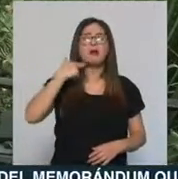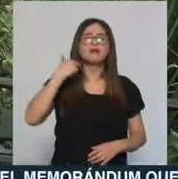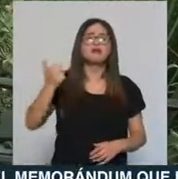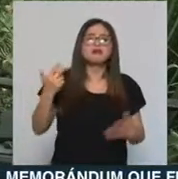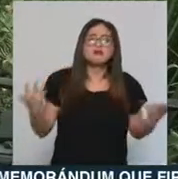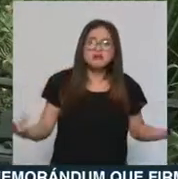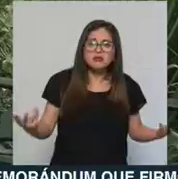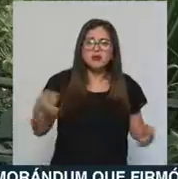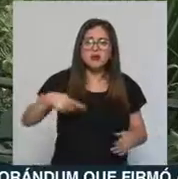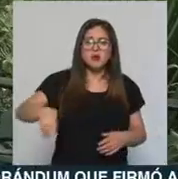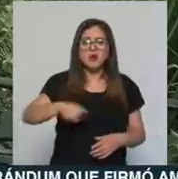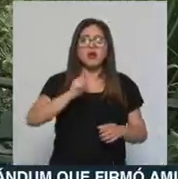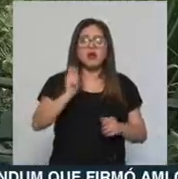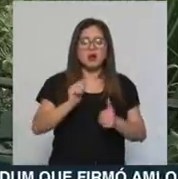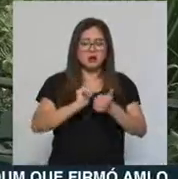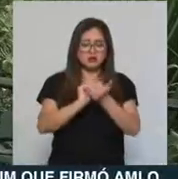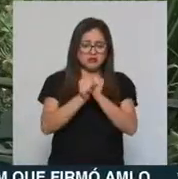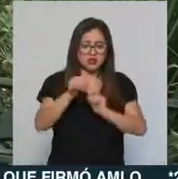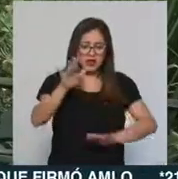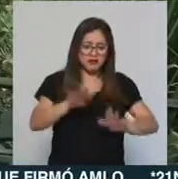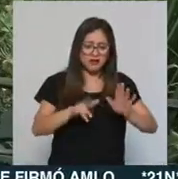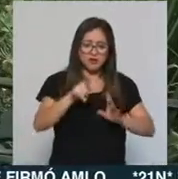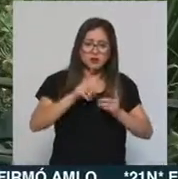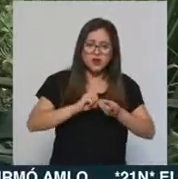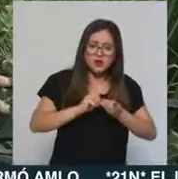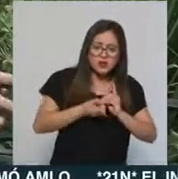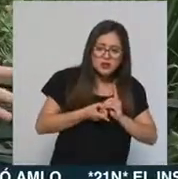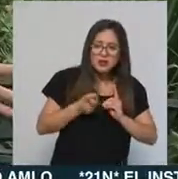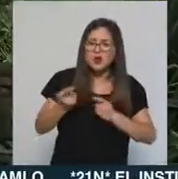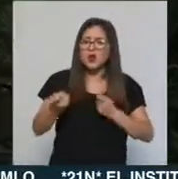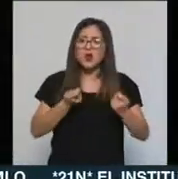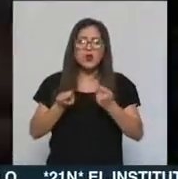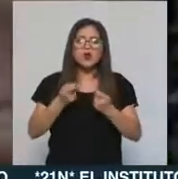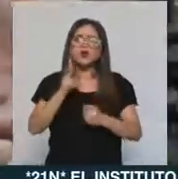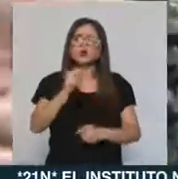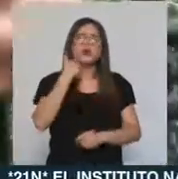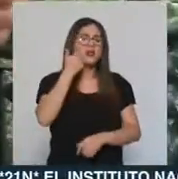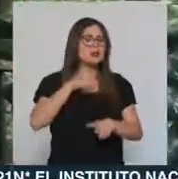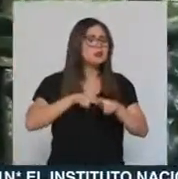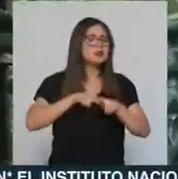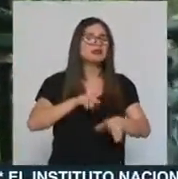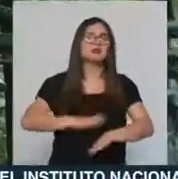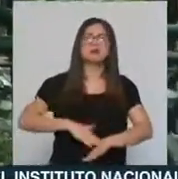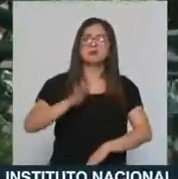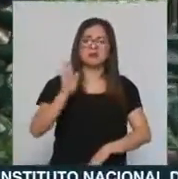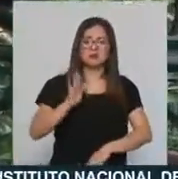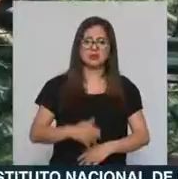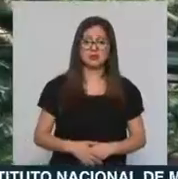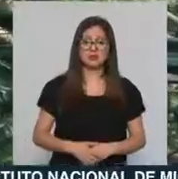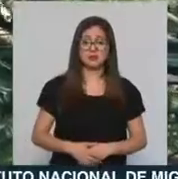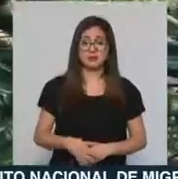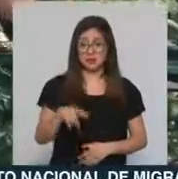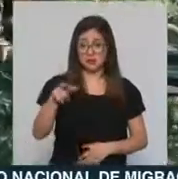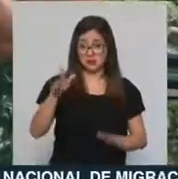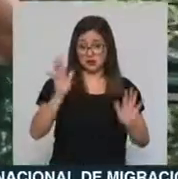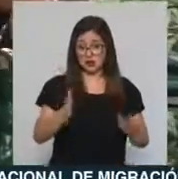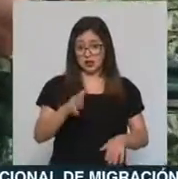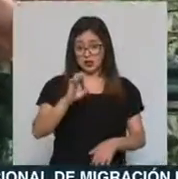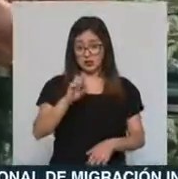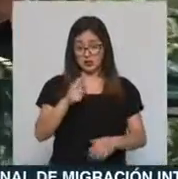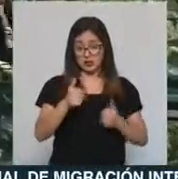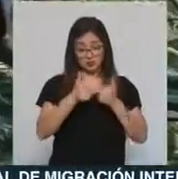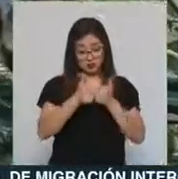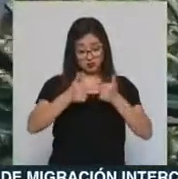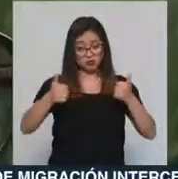eso te orilla toda esa depresión, ¿no? Todo ese control y dices, ya no quiero más. A partir de que Esther afrontó y se alejó de su